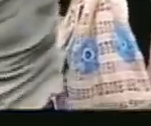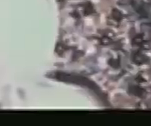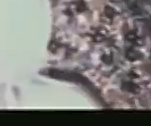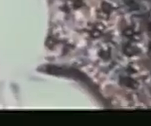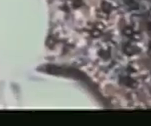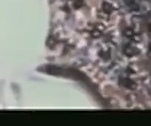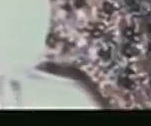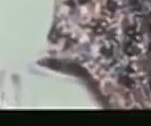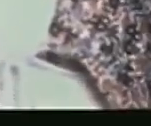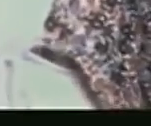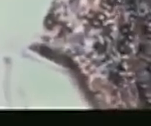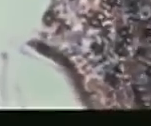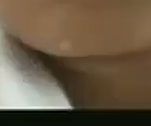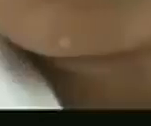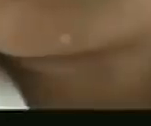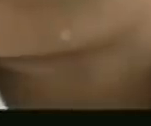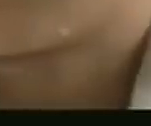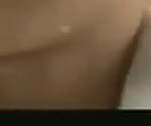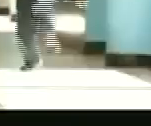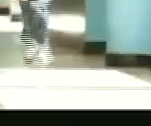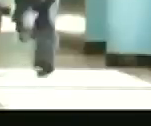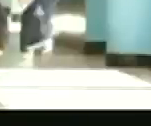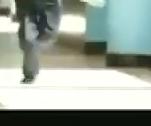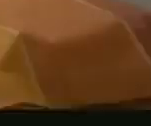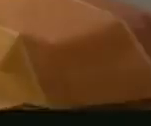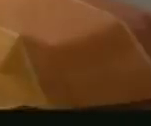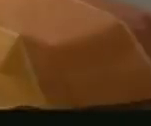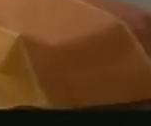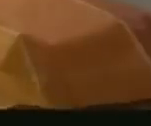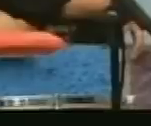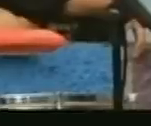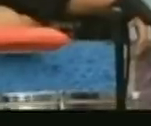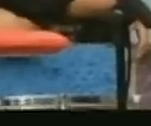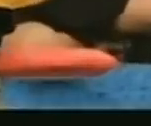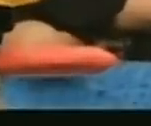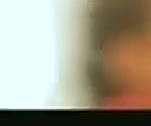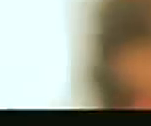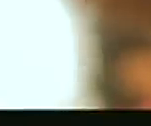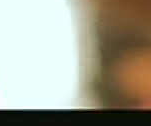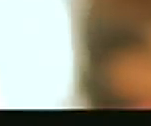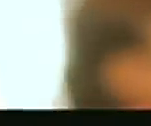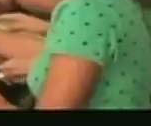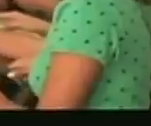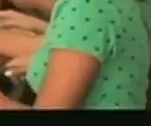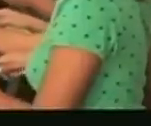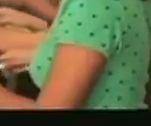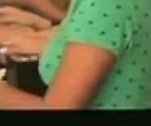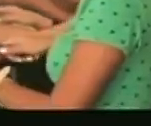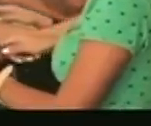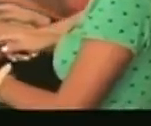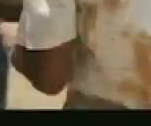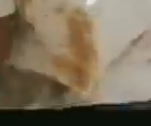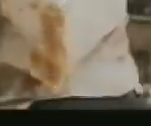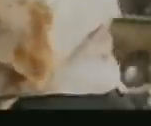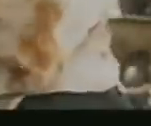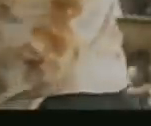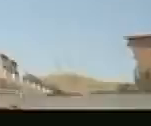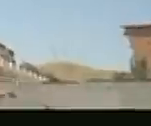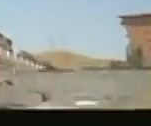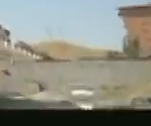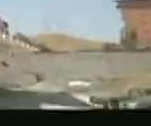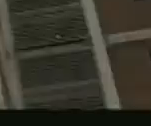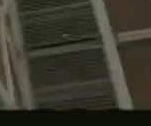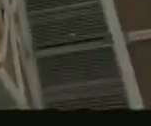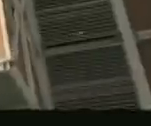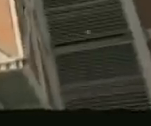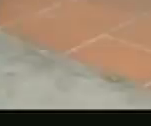podemos hacer en los años que están por venir. Garantizarle la felicidad, la estabilidad a los niños, a las niñas, sepan las madres, los padres,